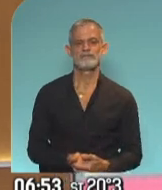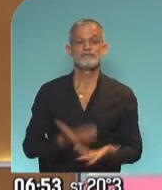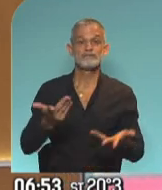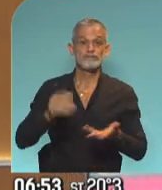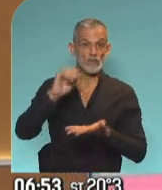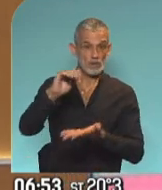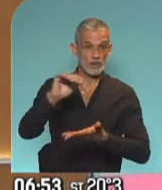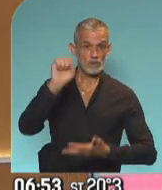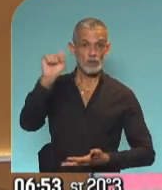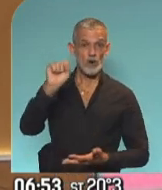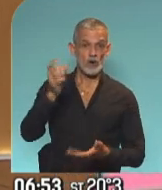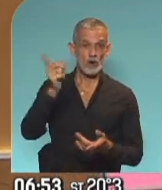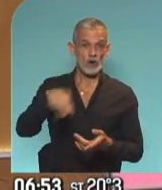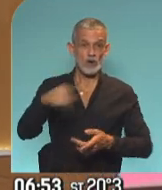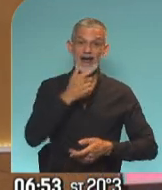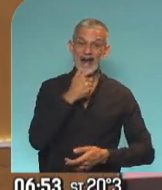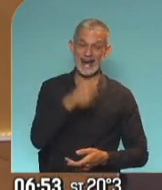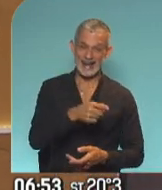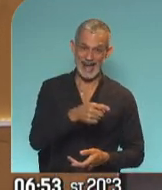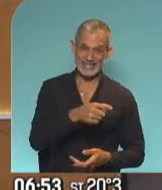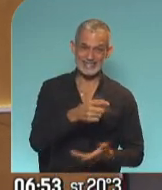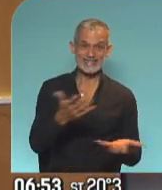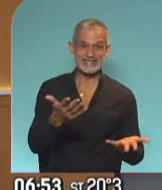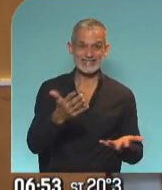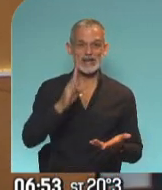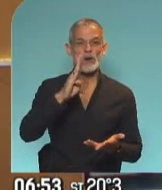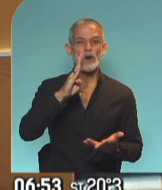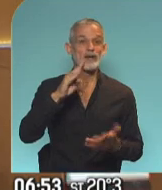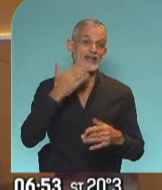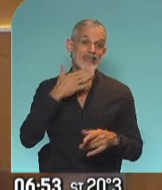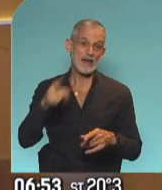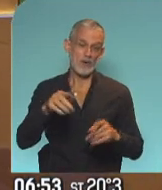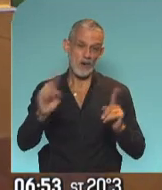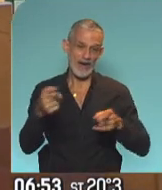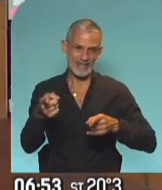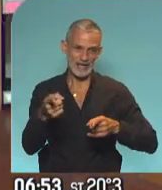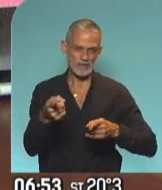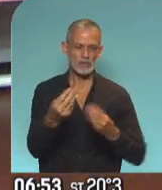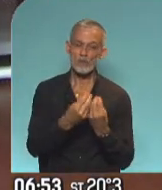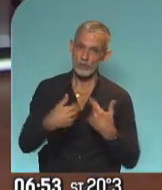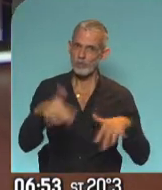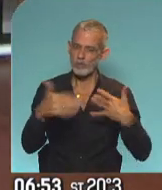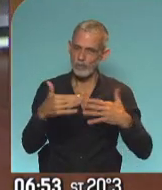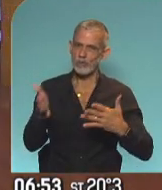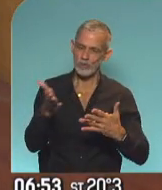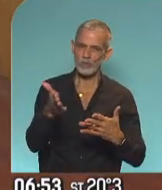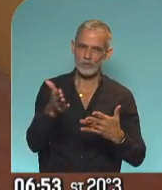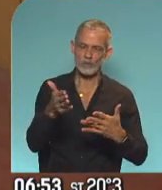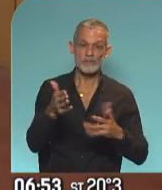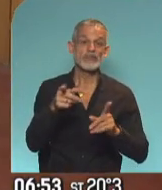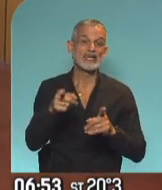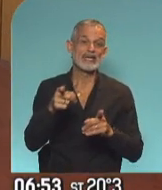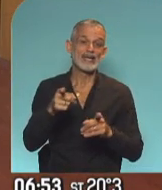Copa Libertadores de América, nos metemos en la vida de Racing, en la vida de Boca Juniors. Muchas definiciones, en realidad, la de